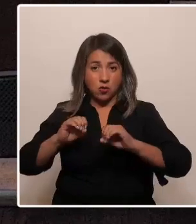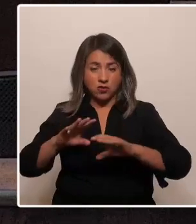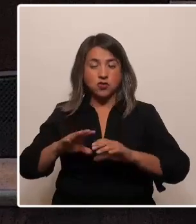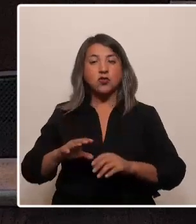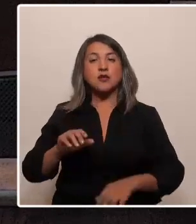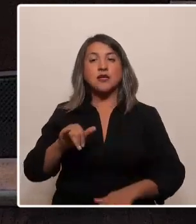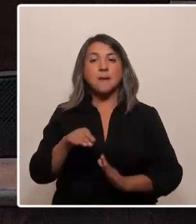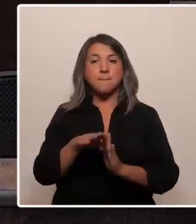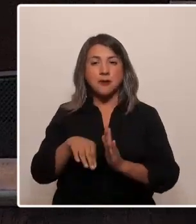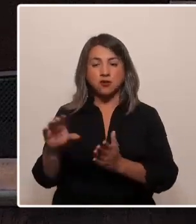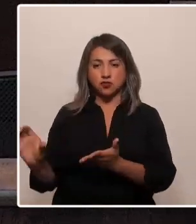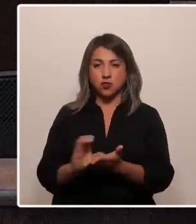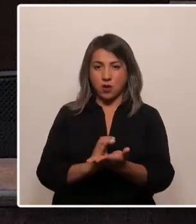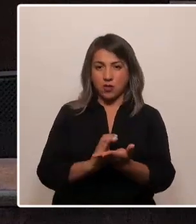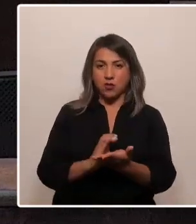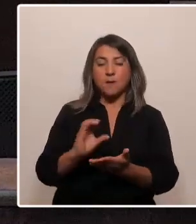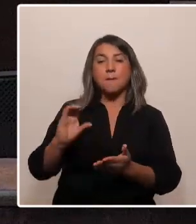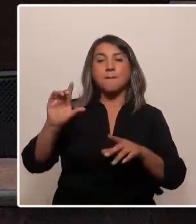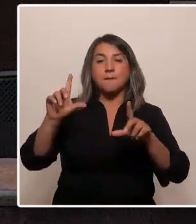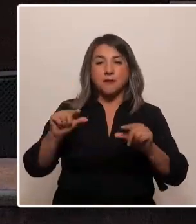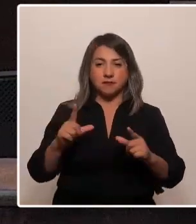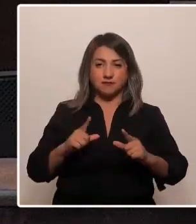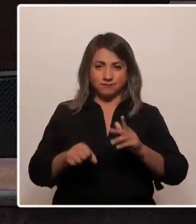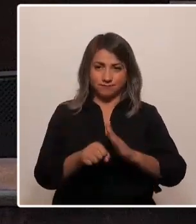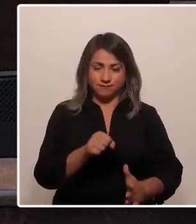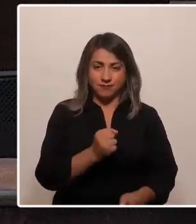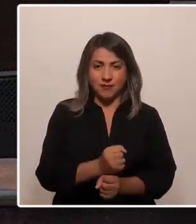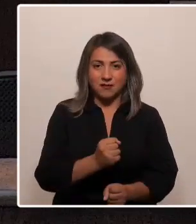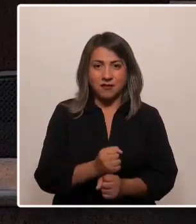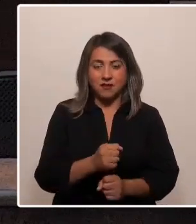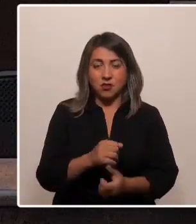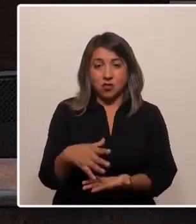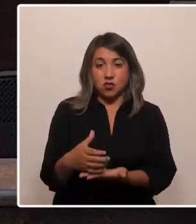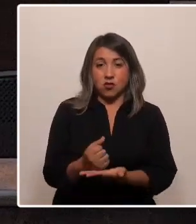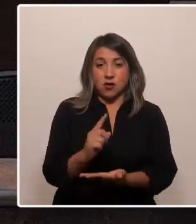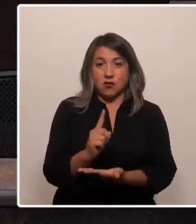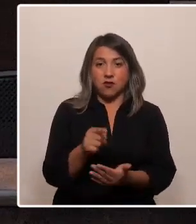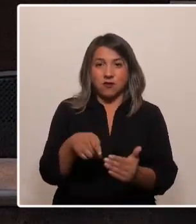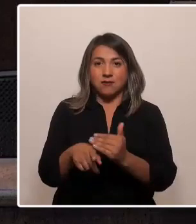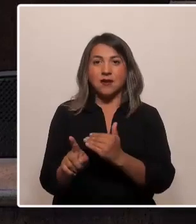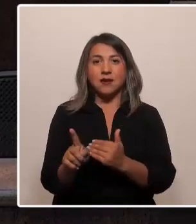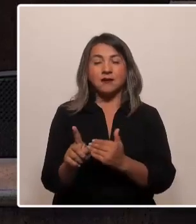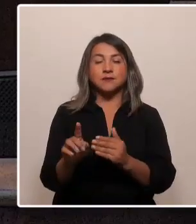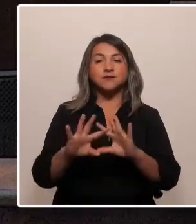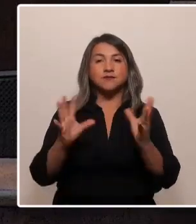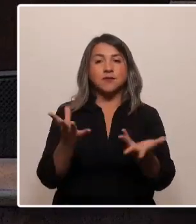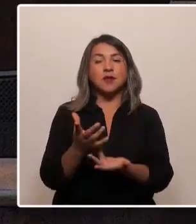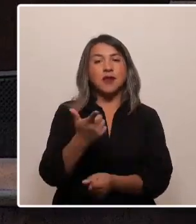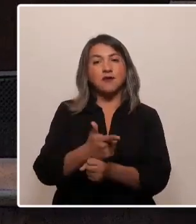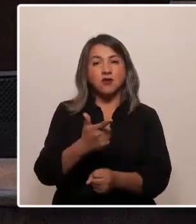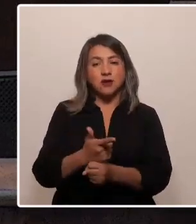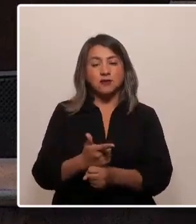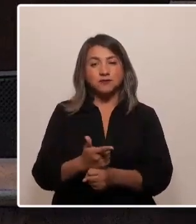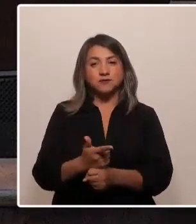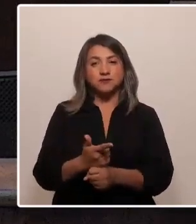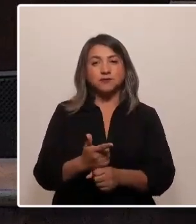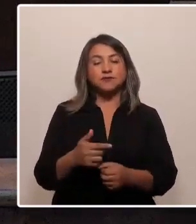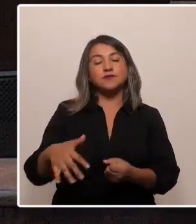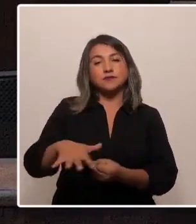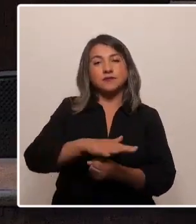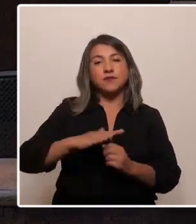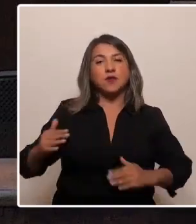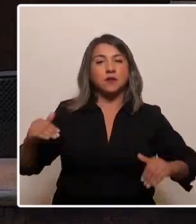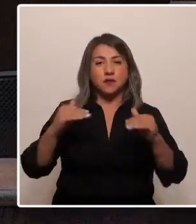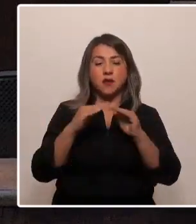con menores salarios y más desempleo, porque no logran entrar al mundo laboral en igualdad de condiciones que los